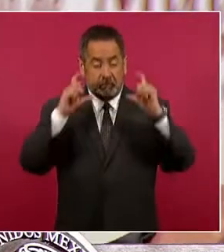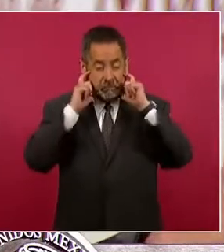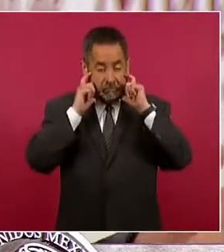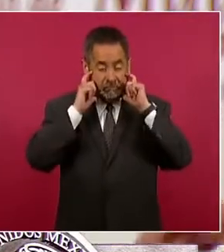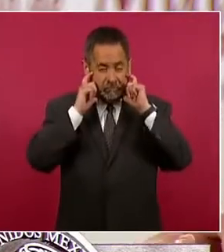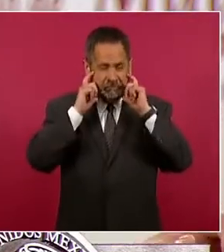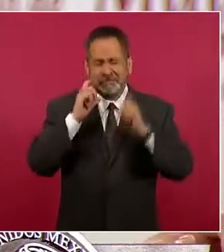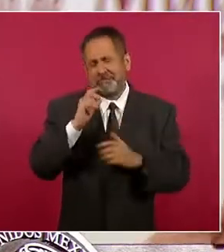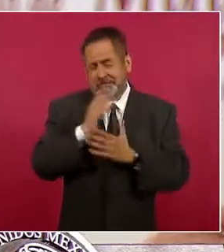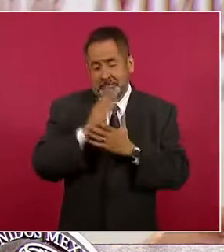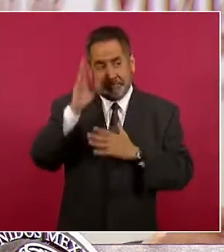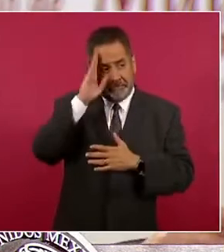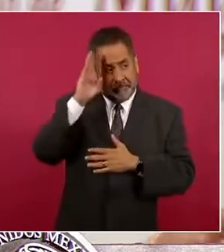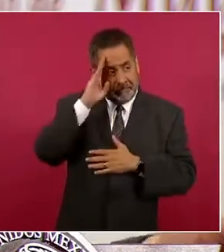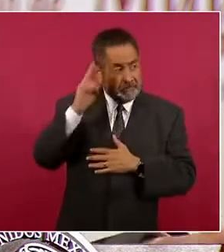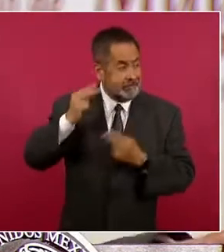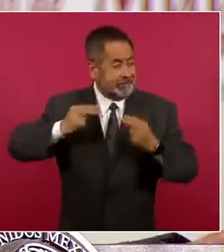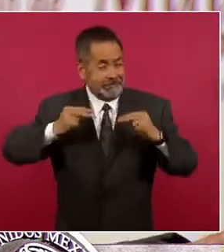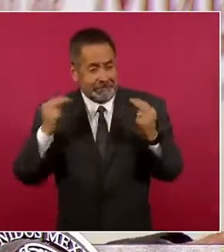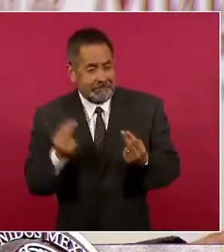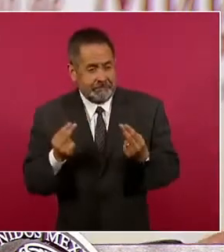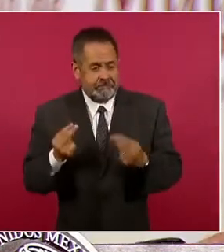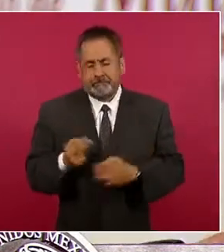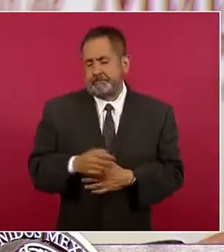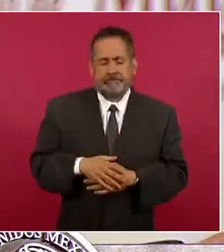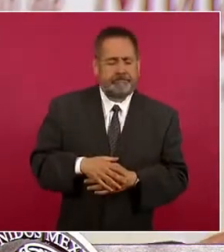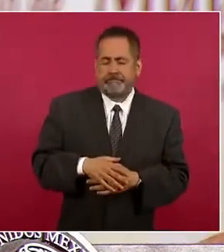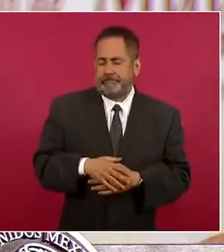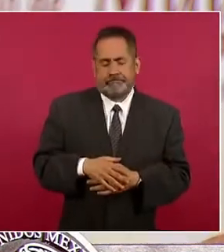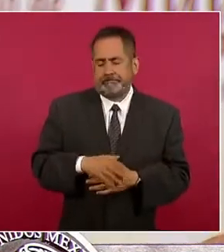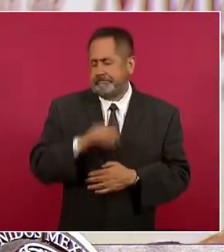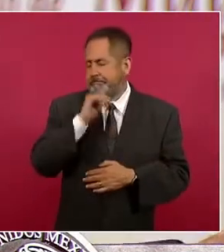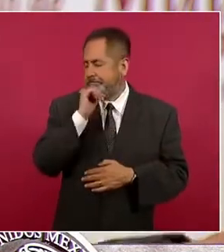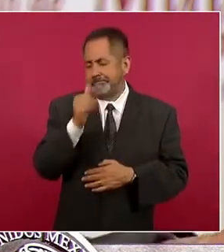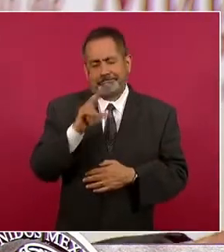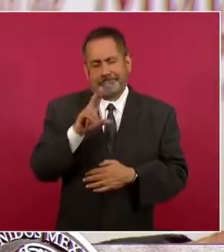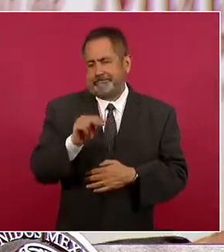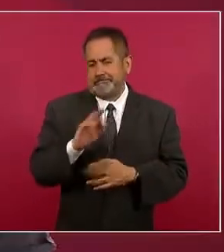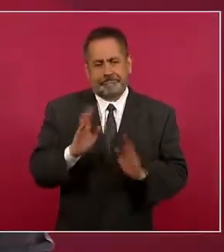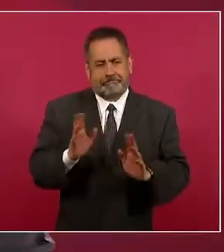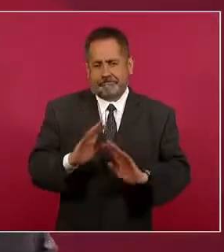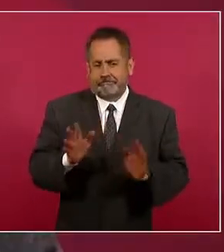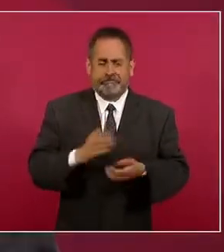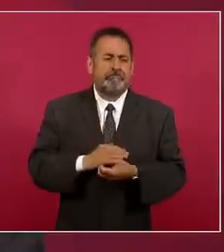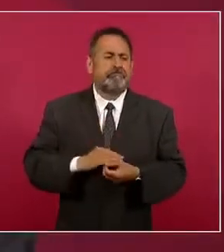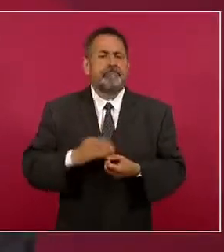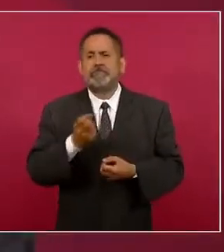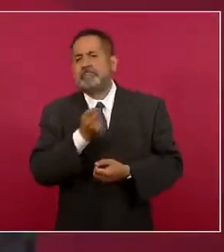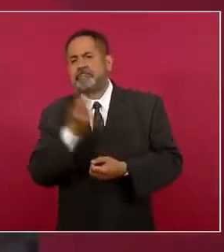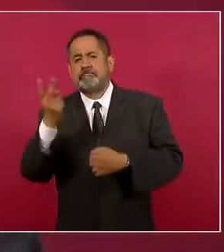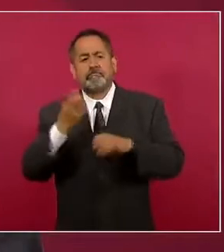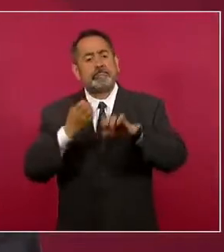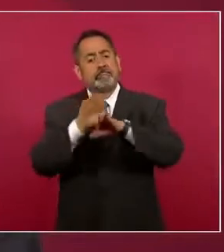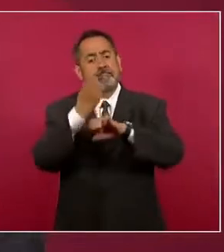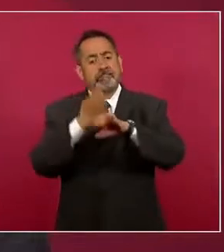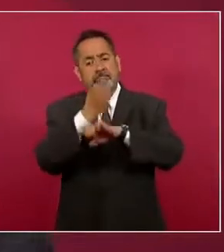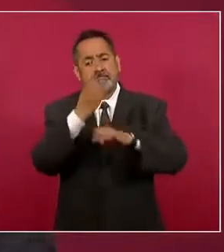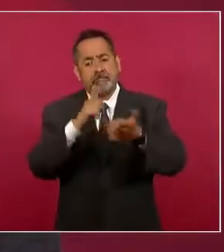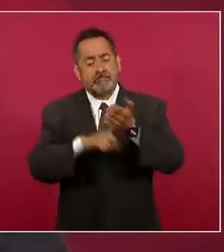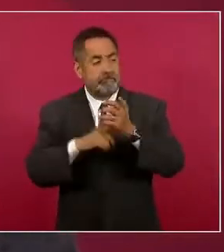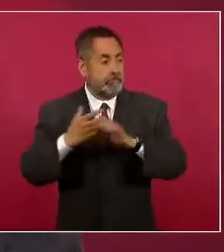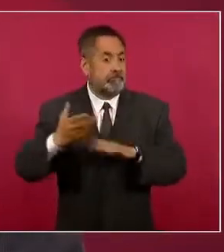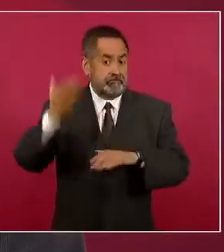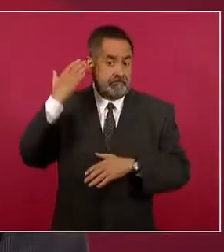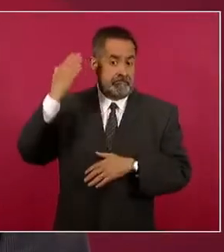tan notoria como lo fue en los periodos muy activos de la epidemia. Eso ha motivado que algunos gobiernos estatales que en su